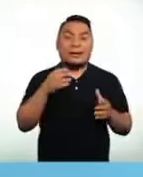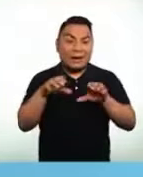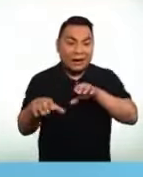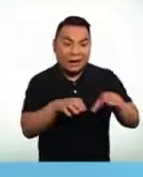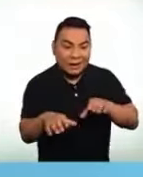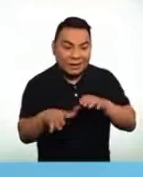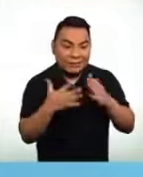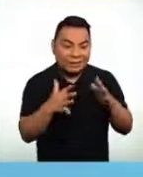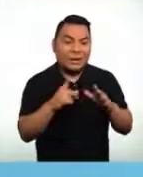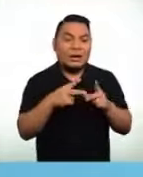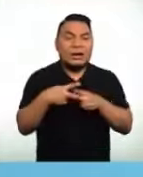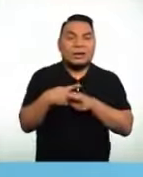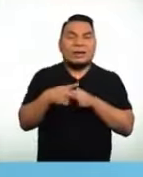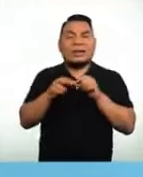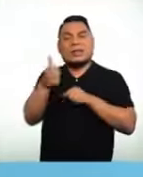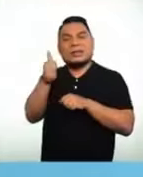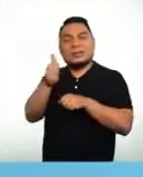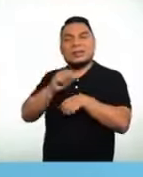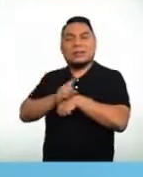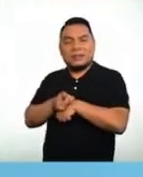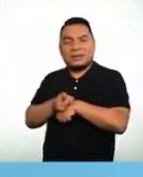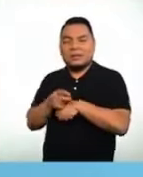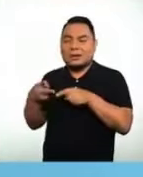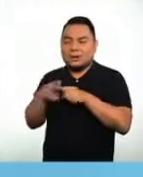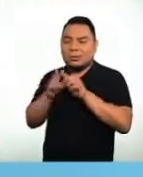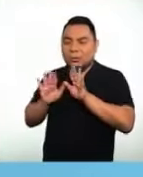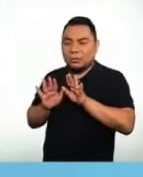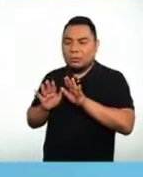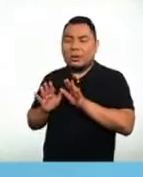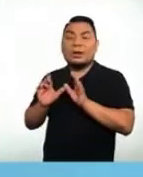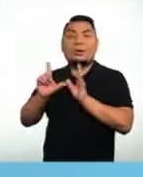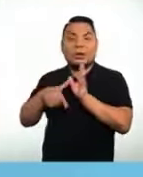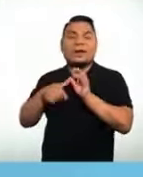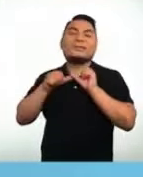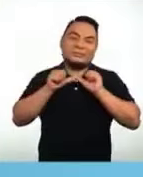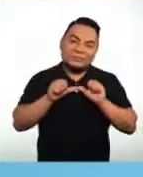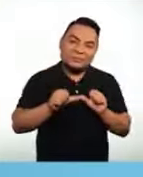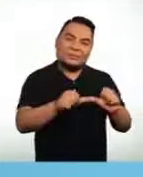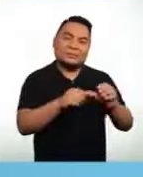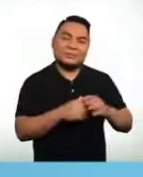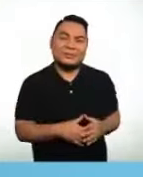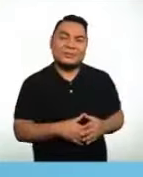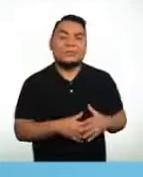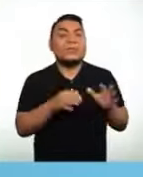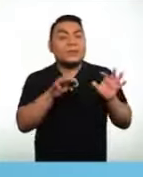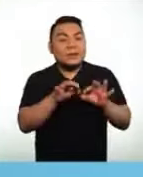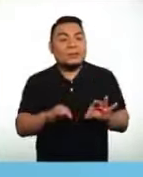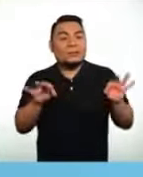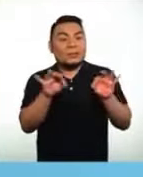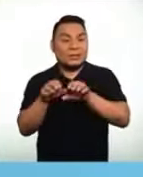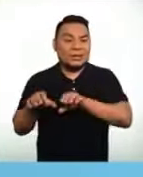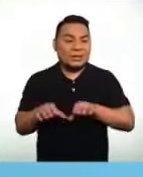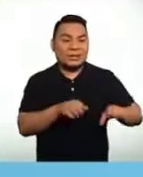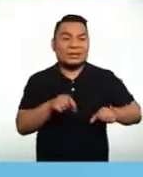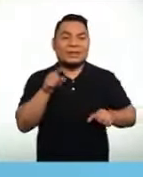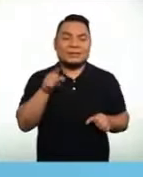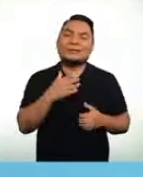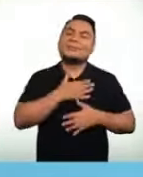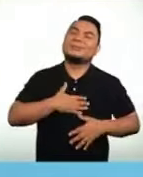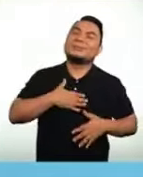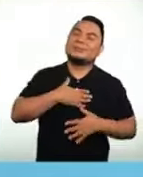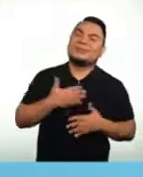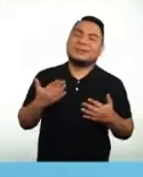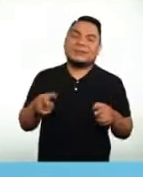decir, parar cada 10 o 15 minutos y luego continuar. Es importante que la